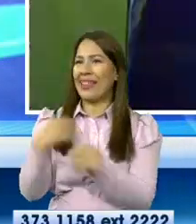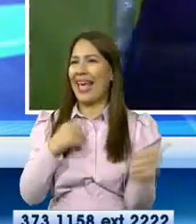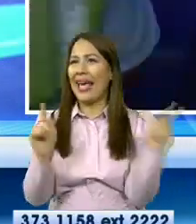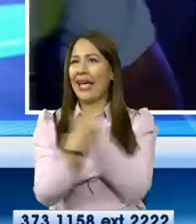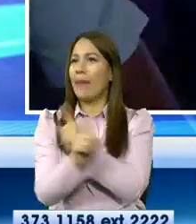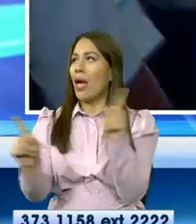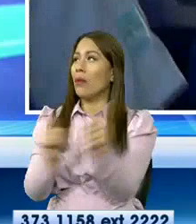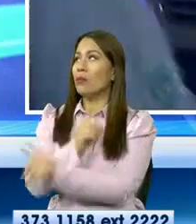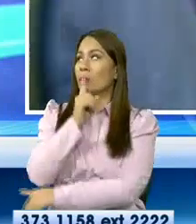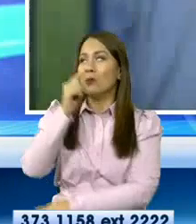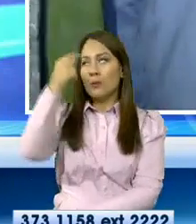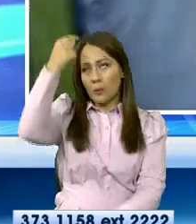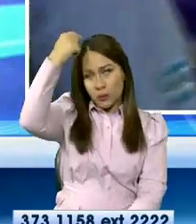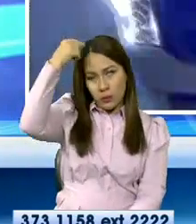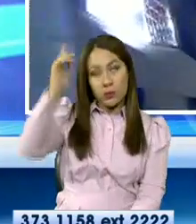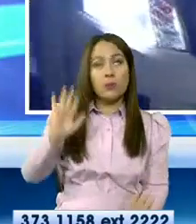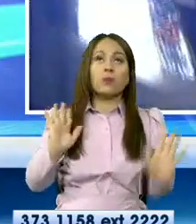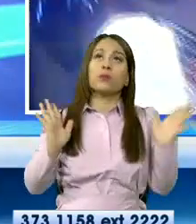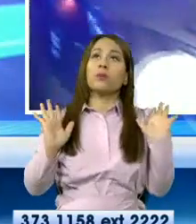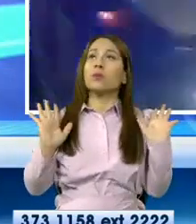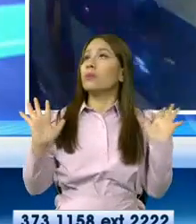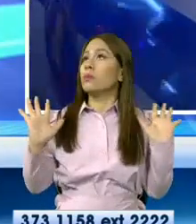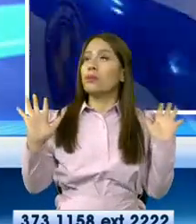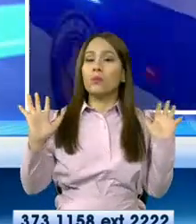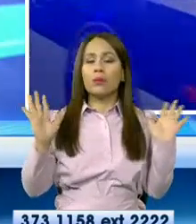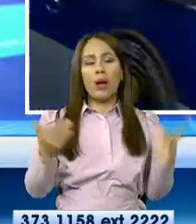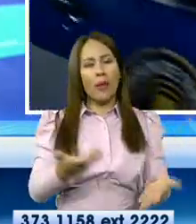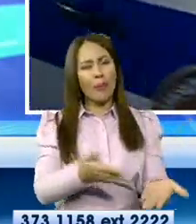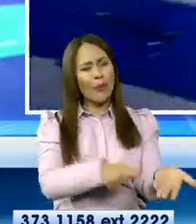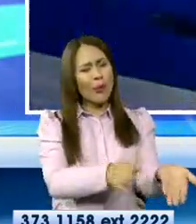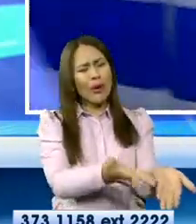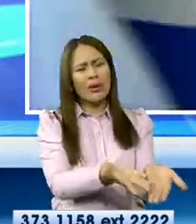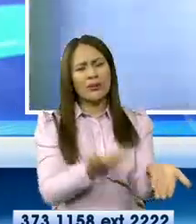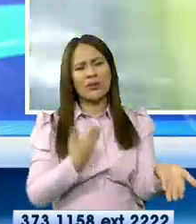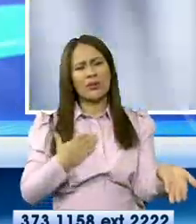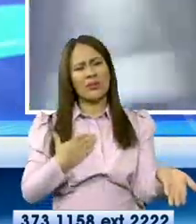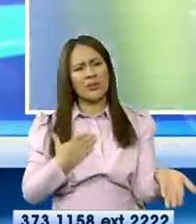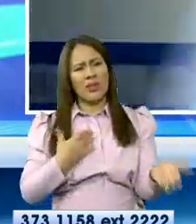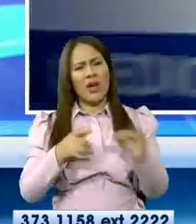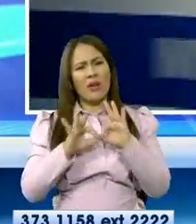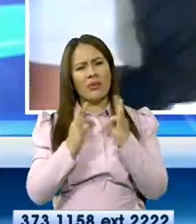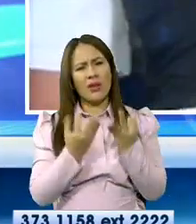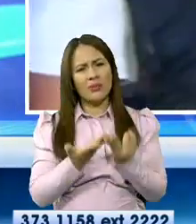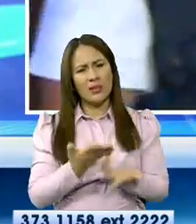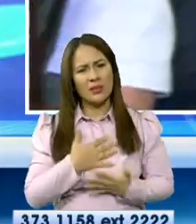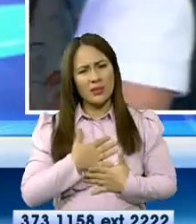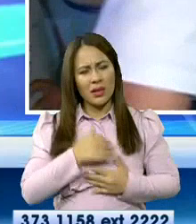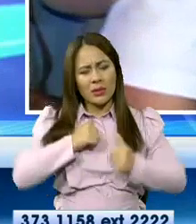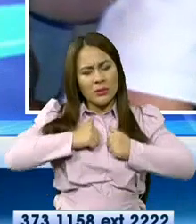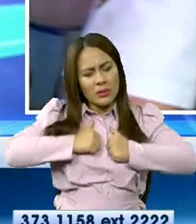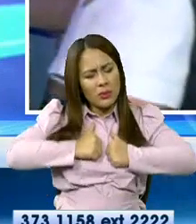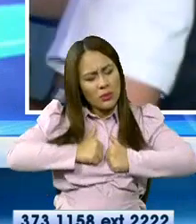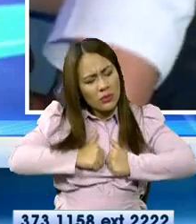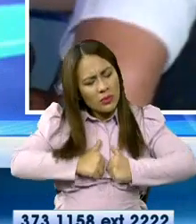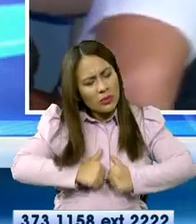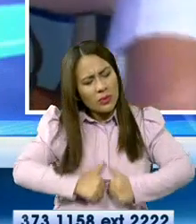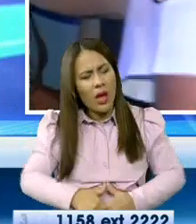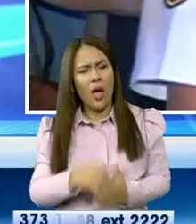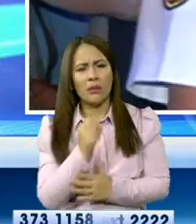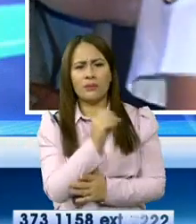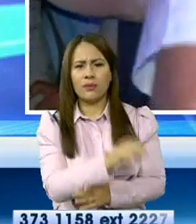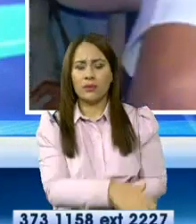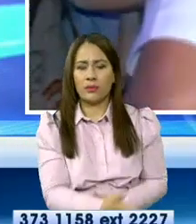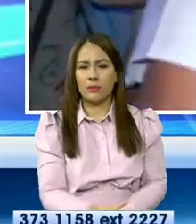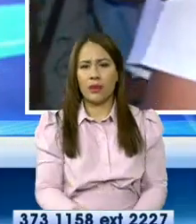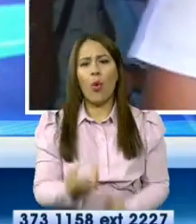pasado nada. Y no pasa nada. El muerto está, la familia está sin su ser querido, sufriendo, abandonada. Y si es